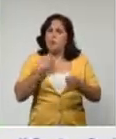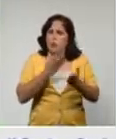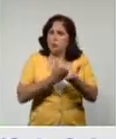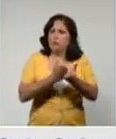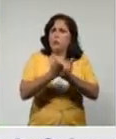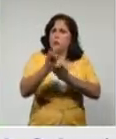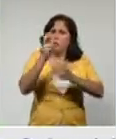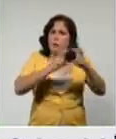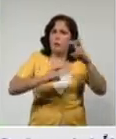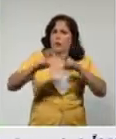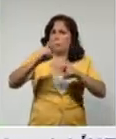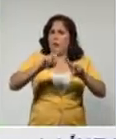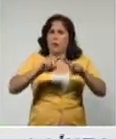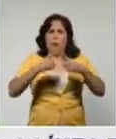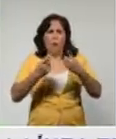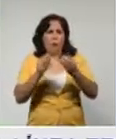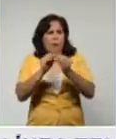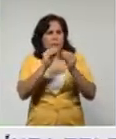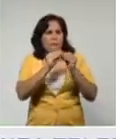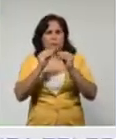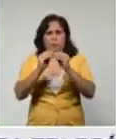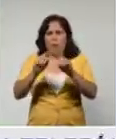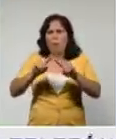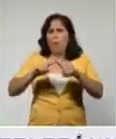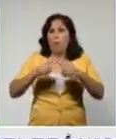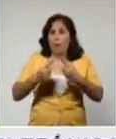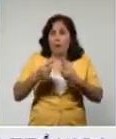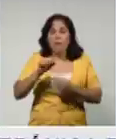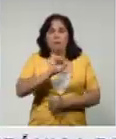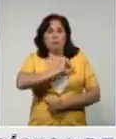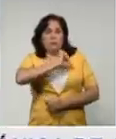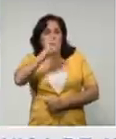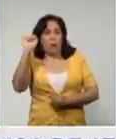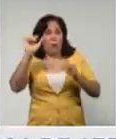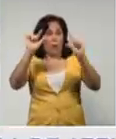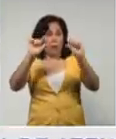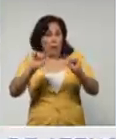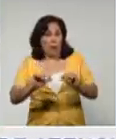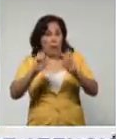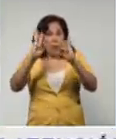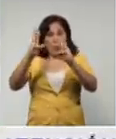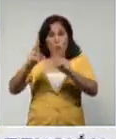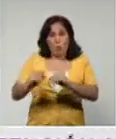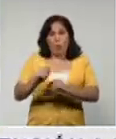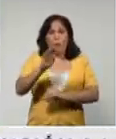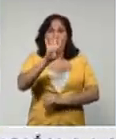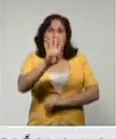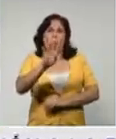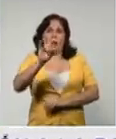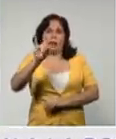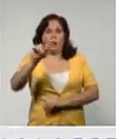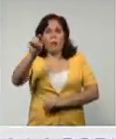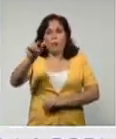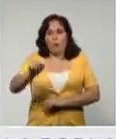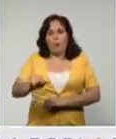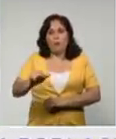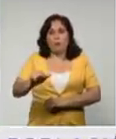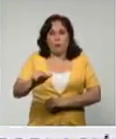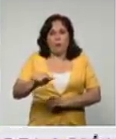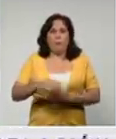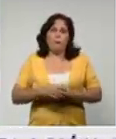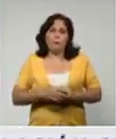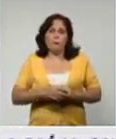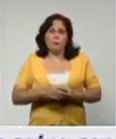diagnóstico, con la fuente de infección, se logró disminuir el número a 49 y